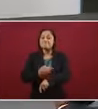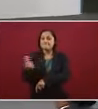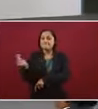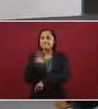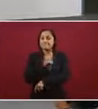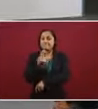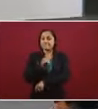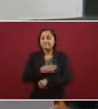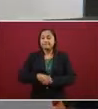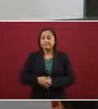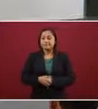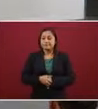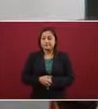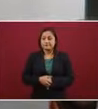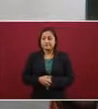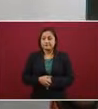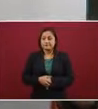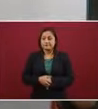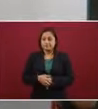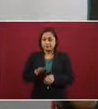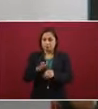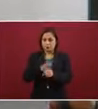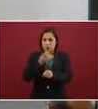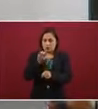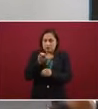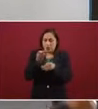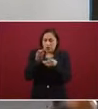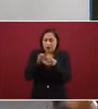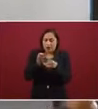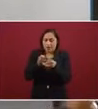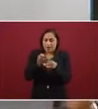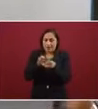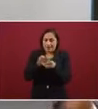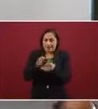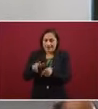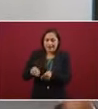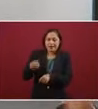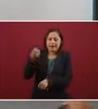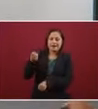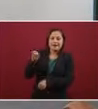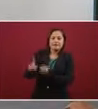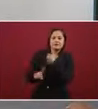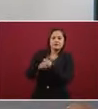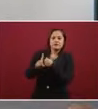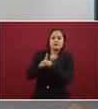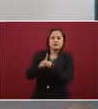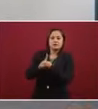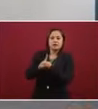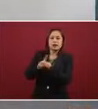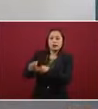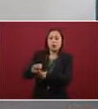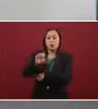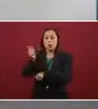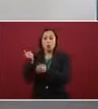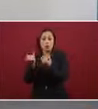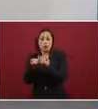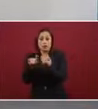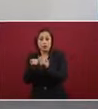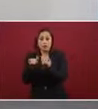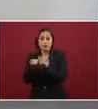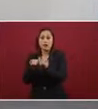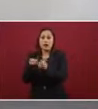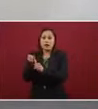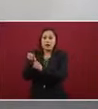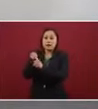Por eso, en estos casos y en otros, investigar a fondo. ¿Sí? Y